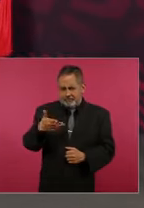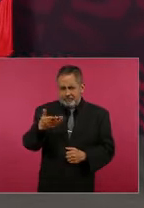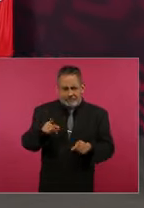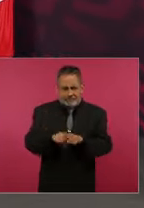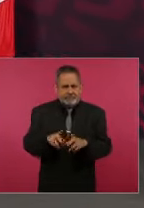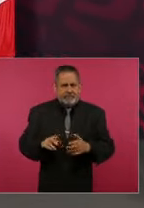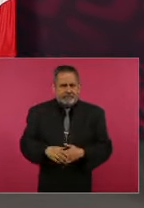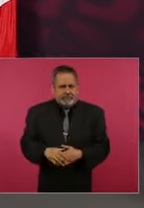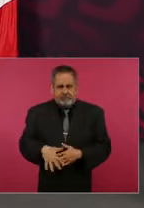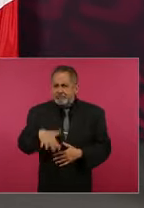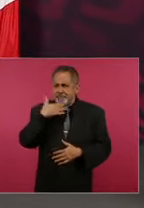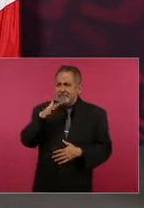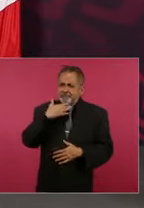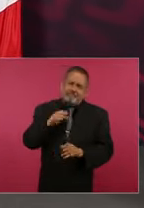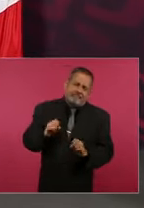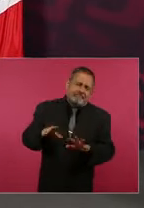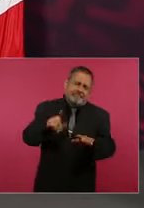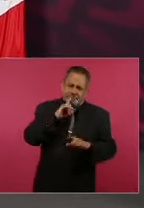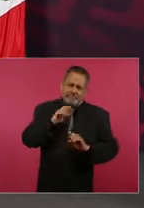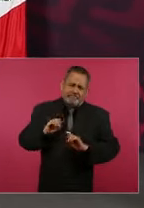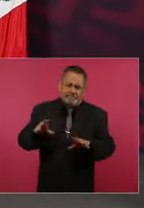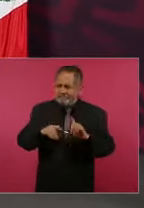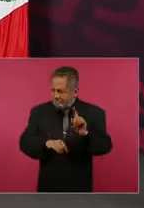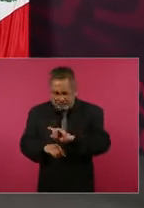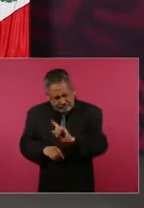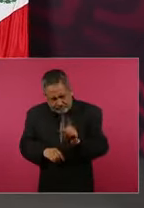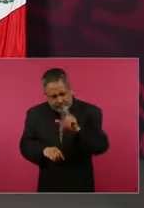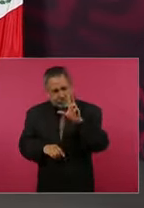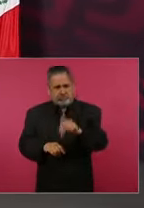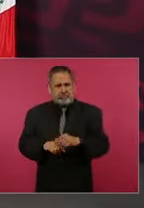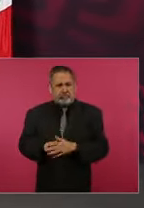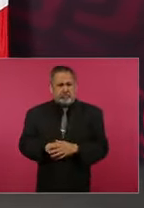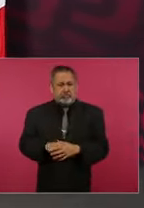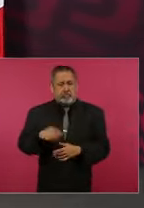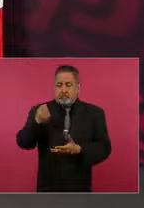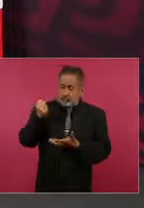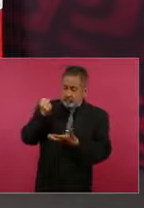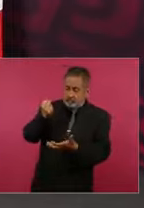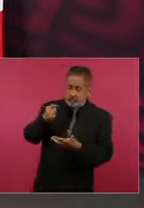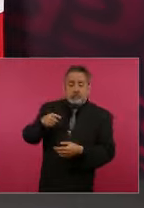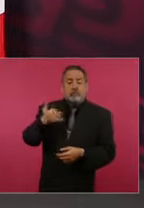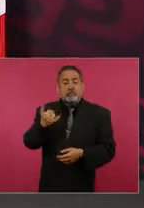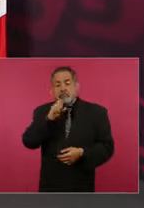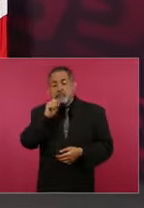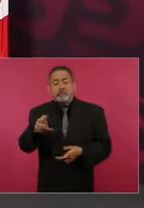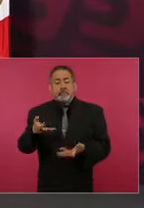no permitir la corrupción, y sobre todo en el manejo del uso del suelo,